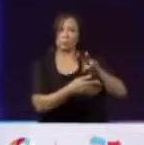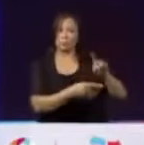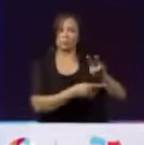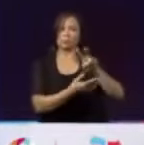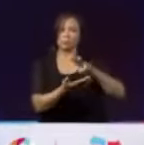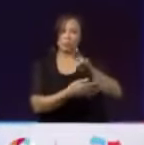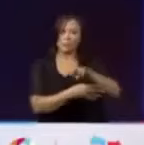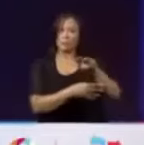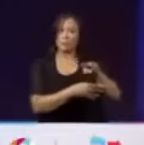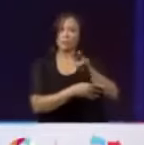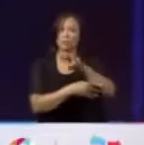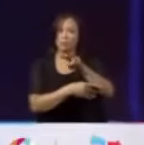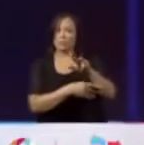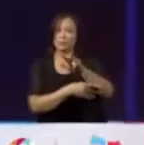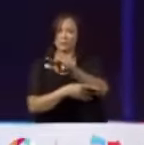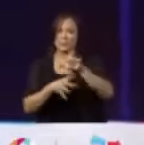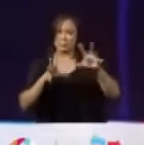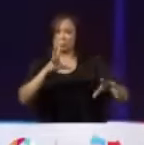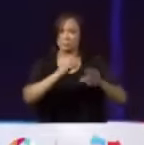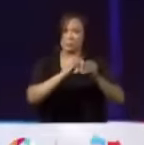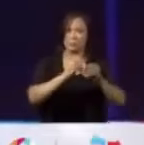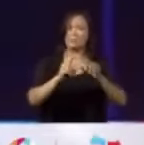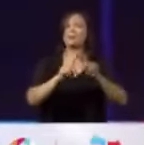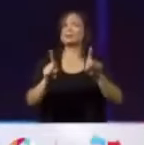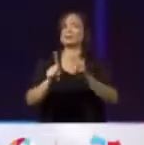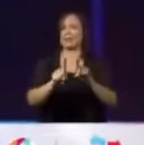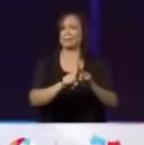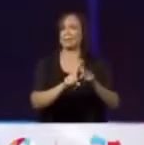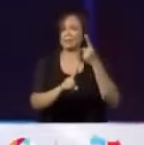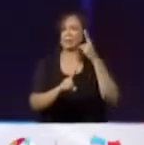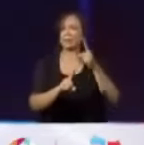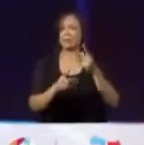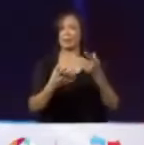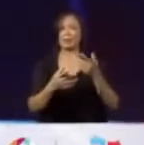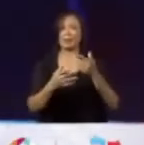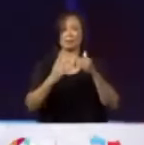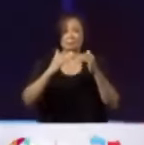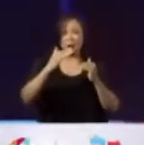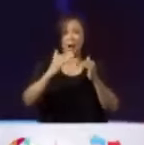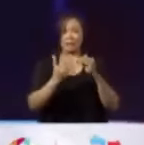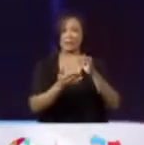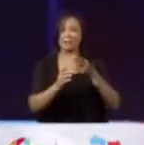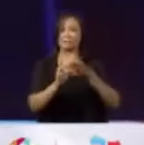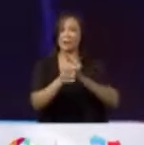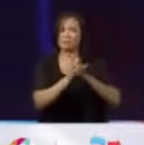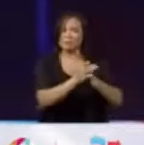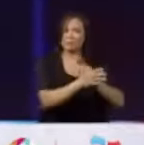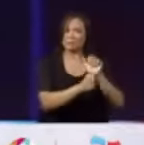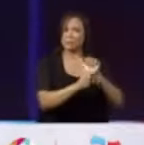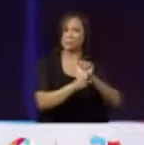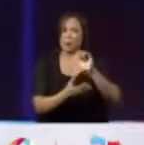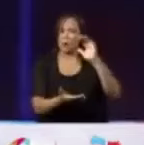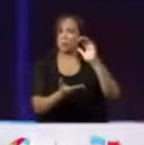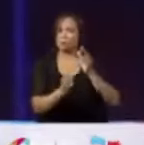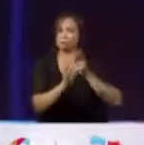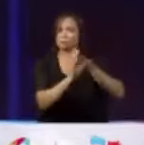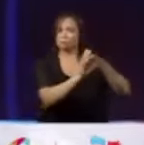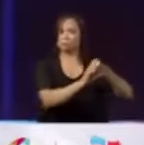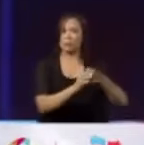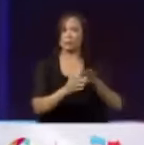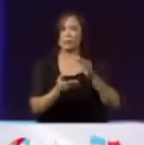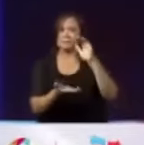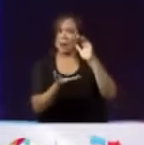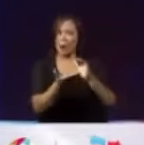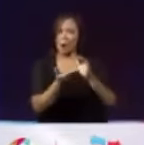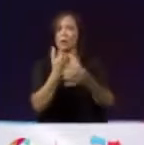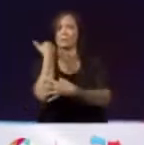2021, 2022 y 2023. Pero al mismo tiempo también tenemos el menor nivel de desempleo, tenemos el menor nivel de pobreza